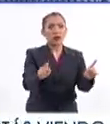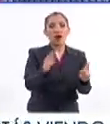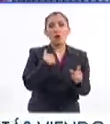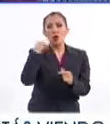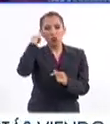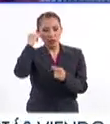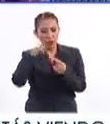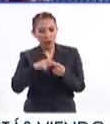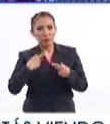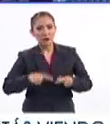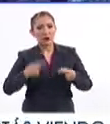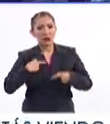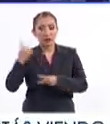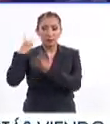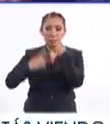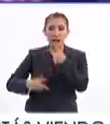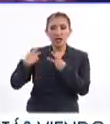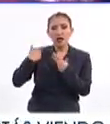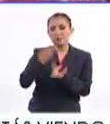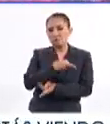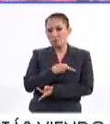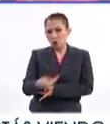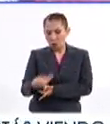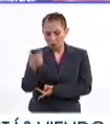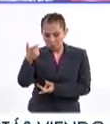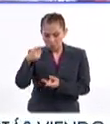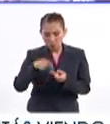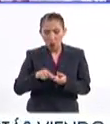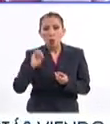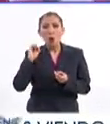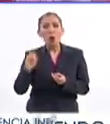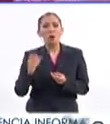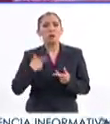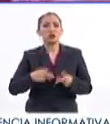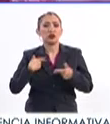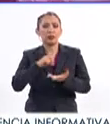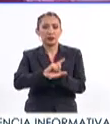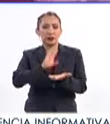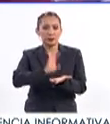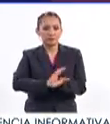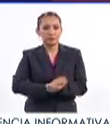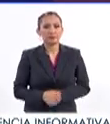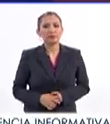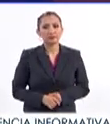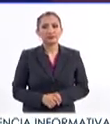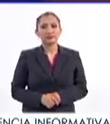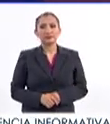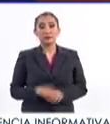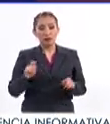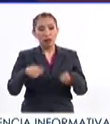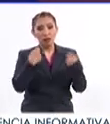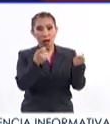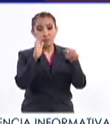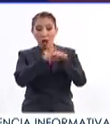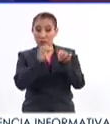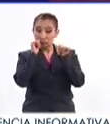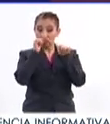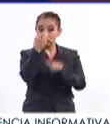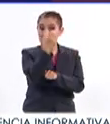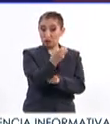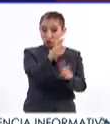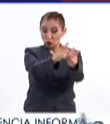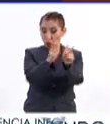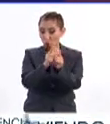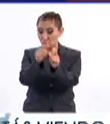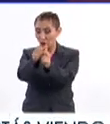como indígenas, personas provenientes de escasos recursos económicos o personas con discapacidad. Es decir, darles preferencia a